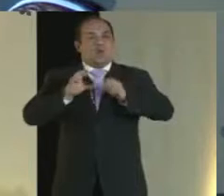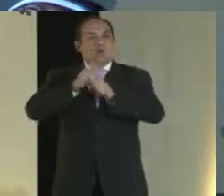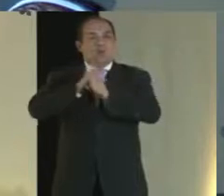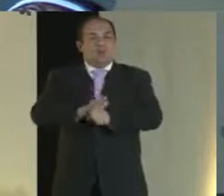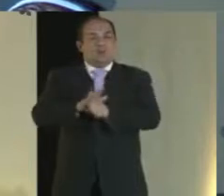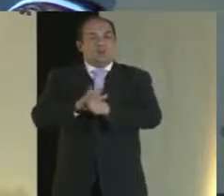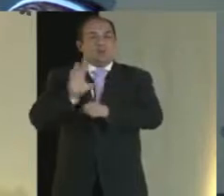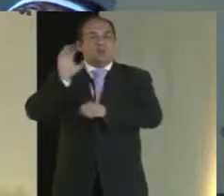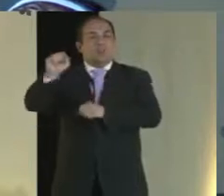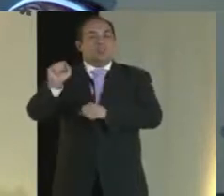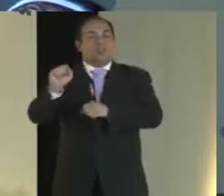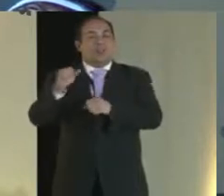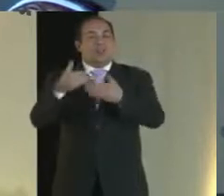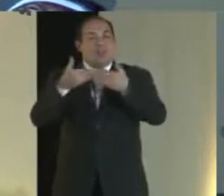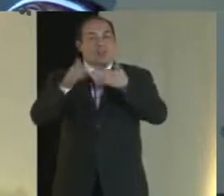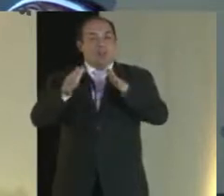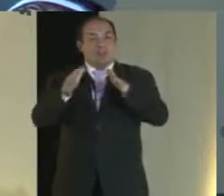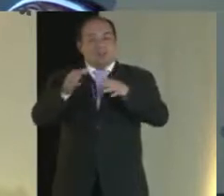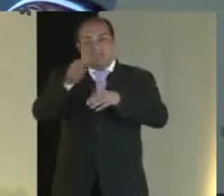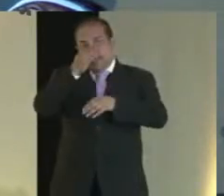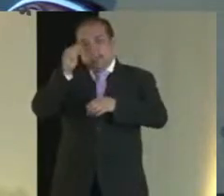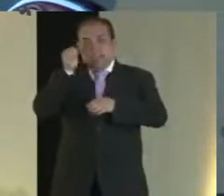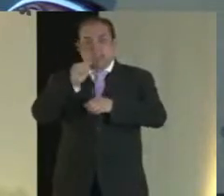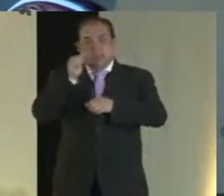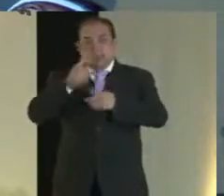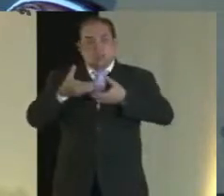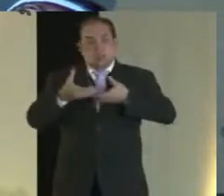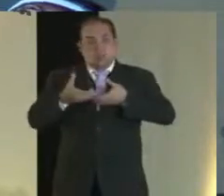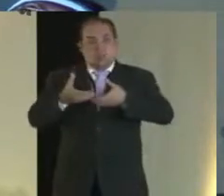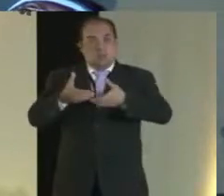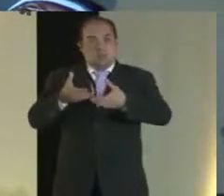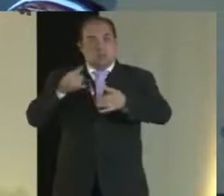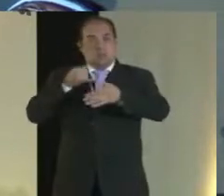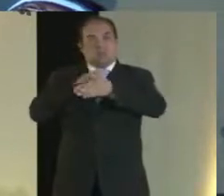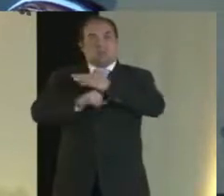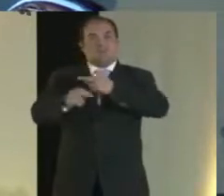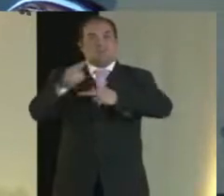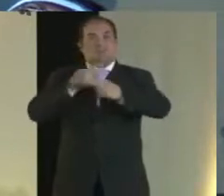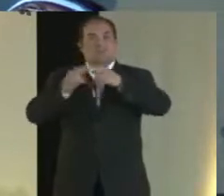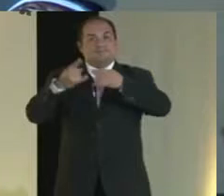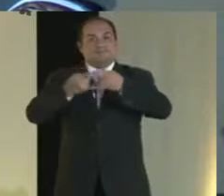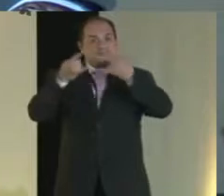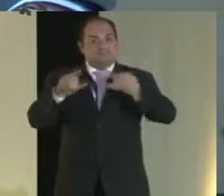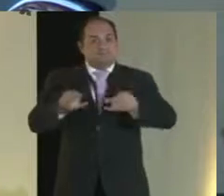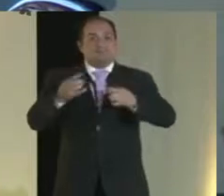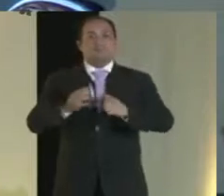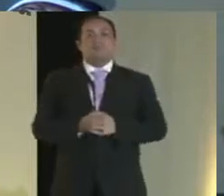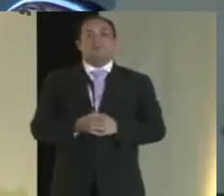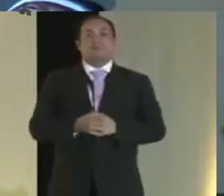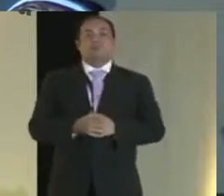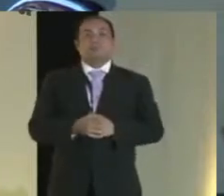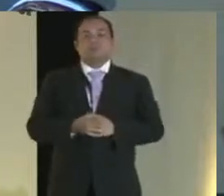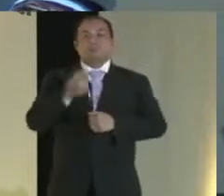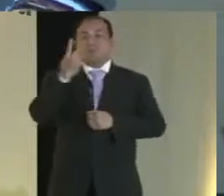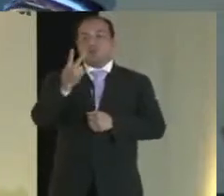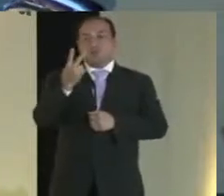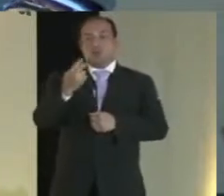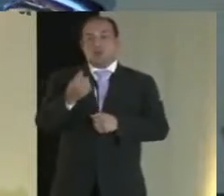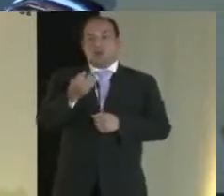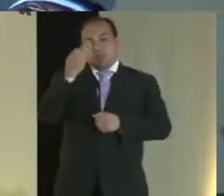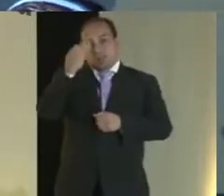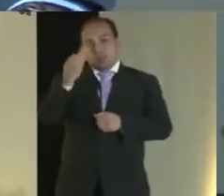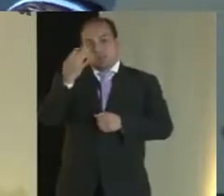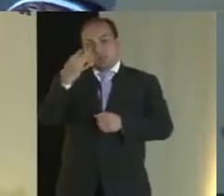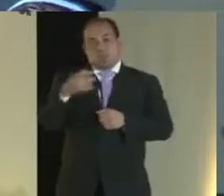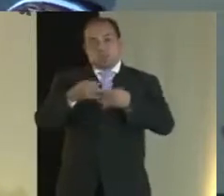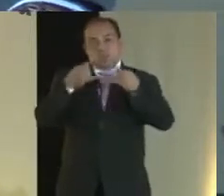sindicatos abre normalmente o casi siempre el camino a profundas regresiones históricas. Dos momentos de la historia de